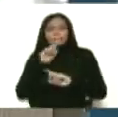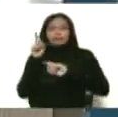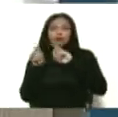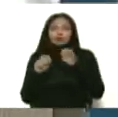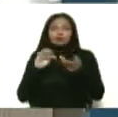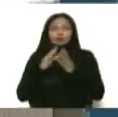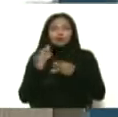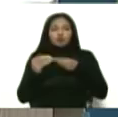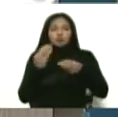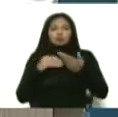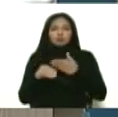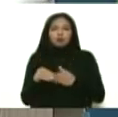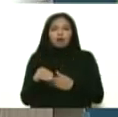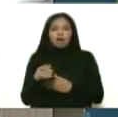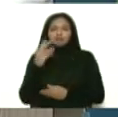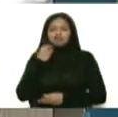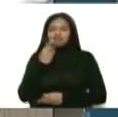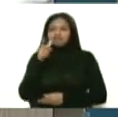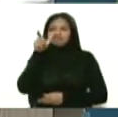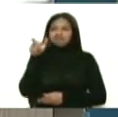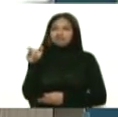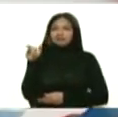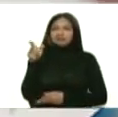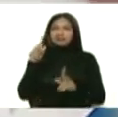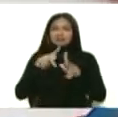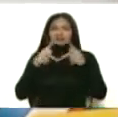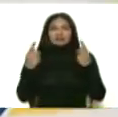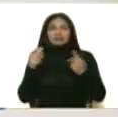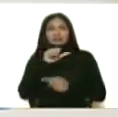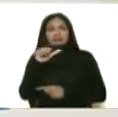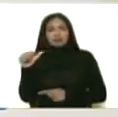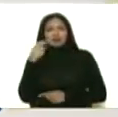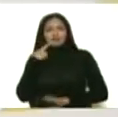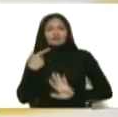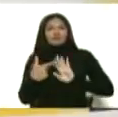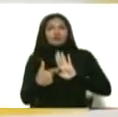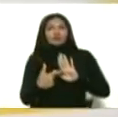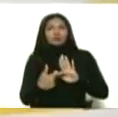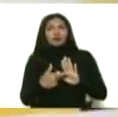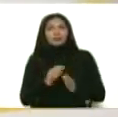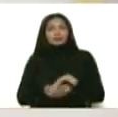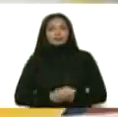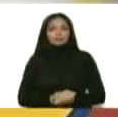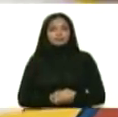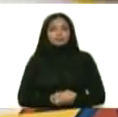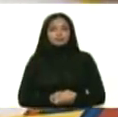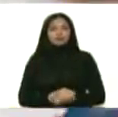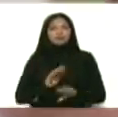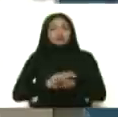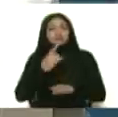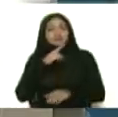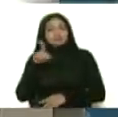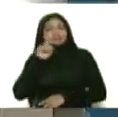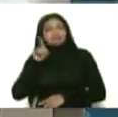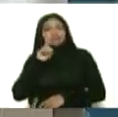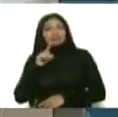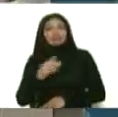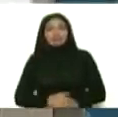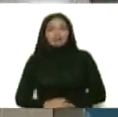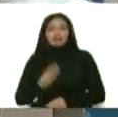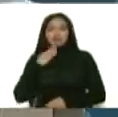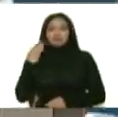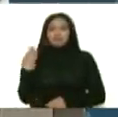¿cómo se puede ser tan miserable en el caso de la revista Semana como para mentir de esa manera tan descarada,